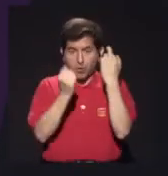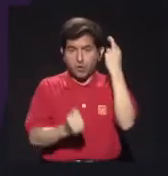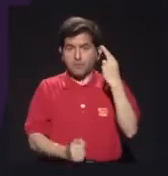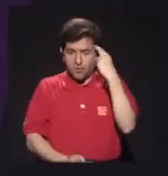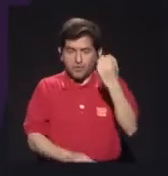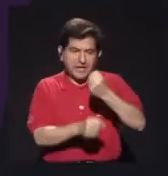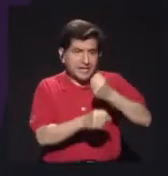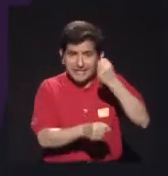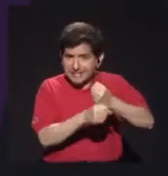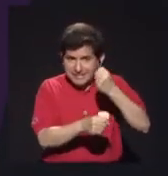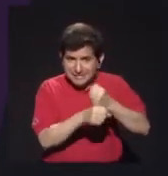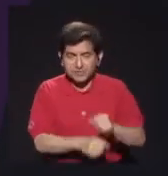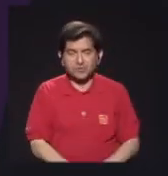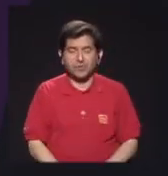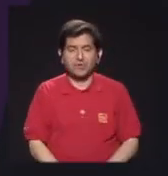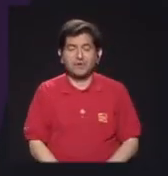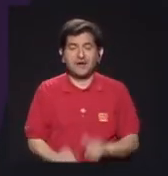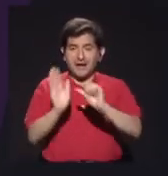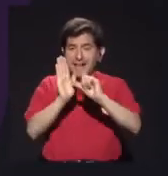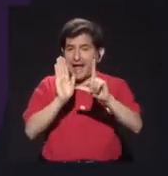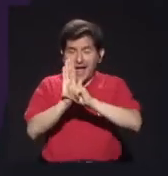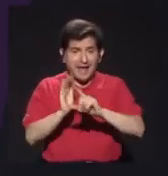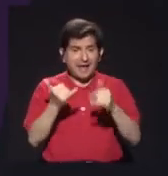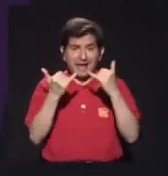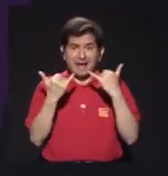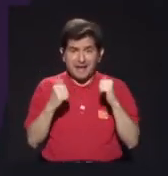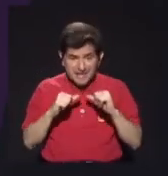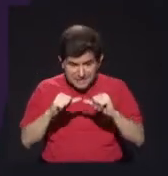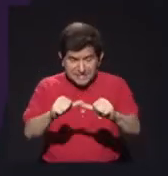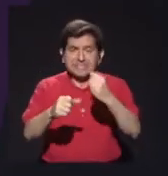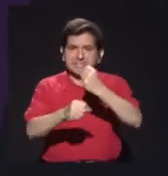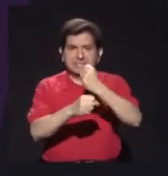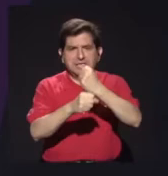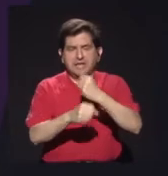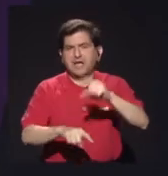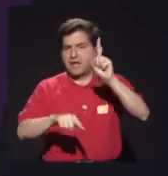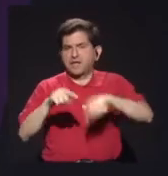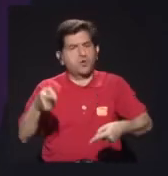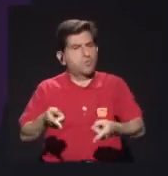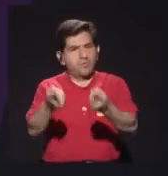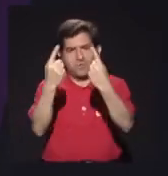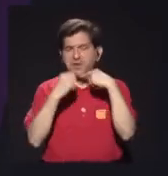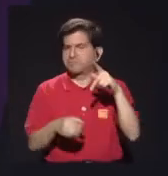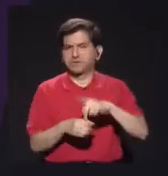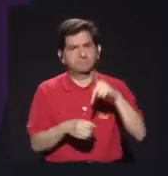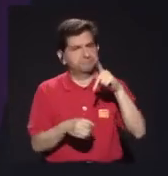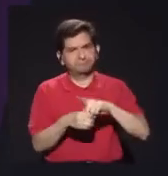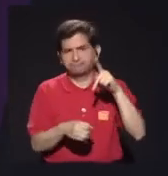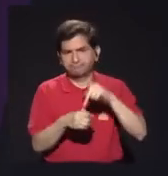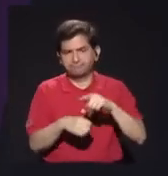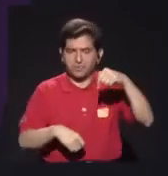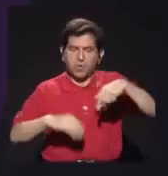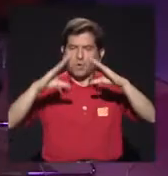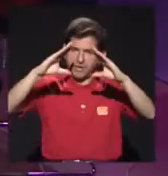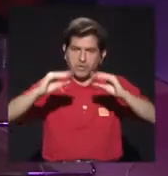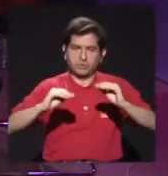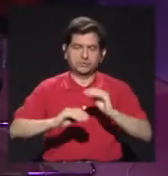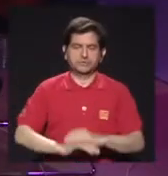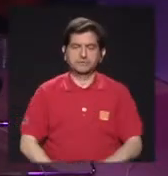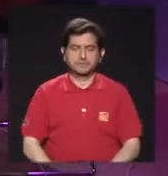razones de trabajo porque el plenario legislativo no ha concluido entonces no pudieron participar esta noche